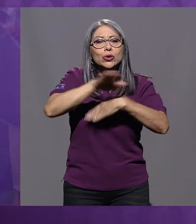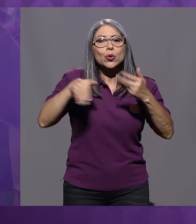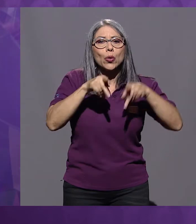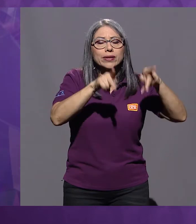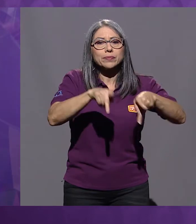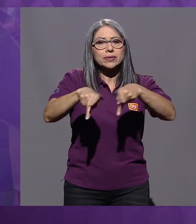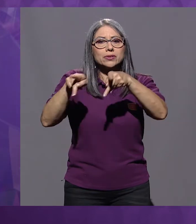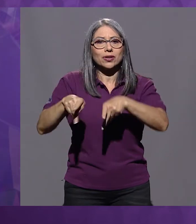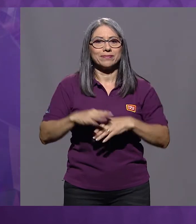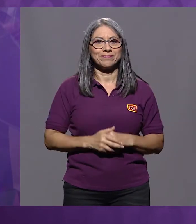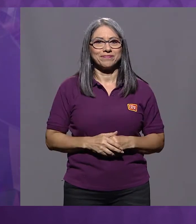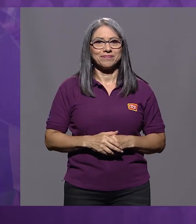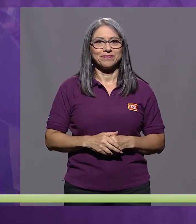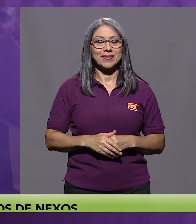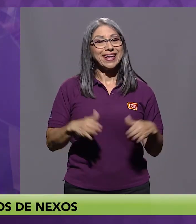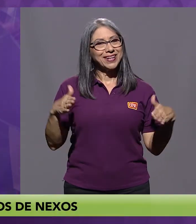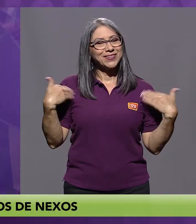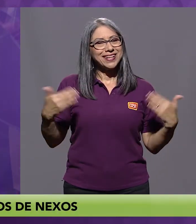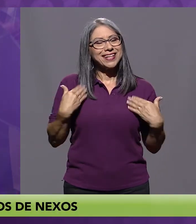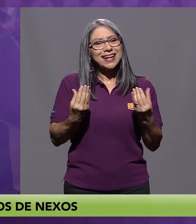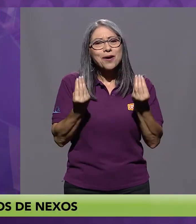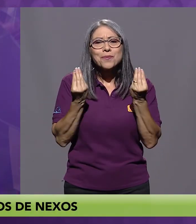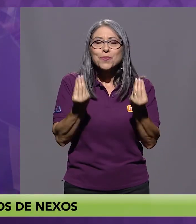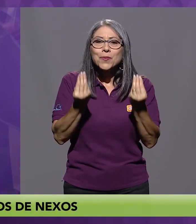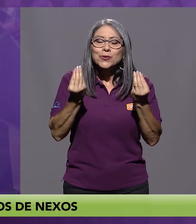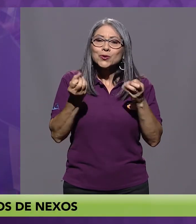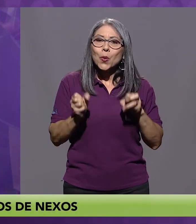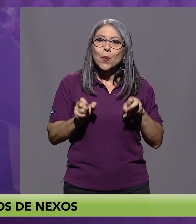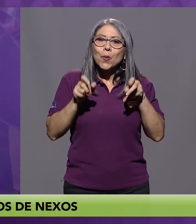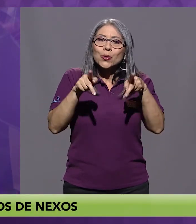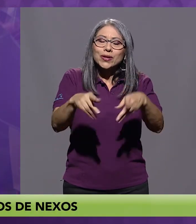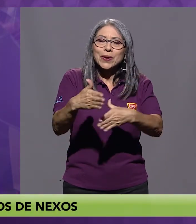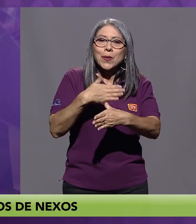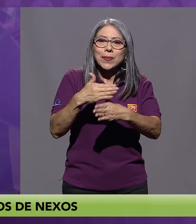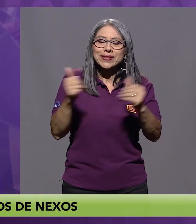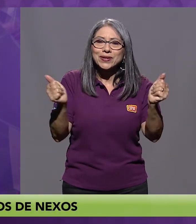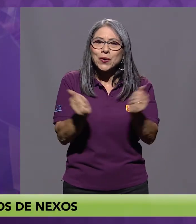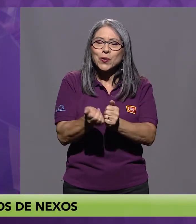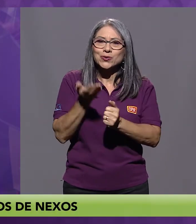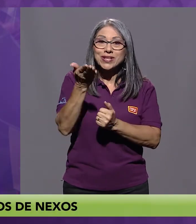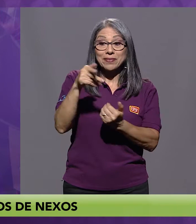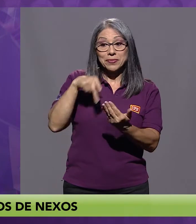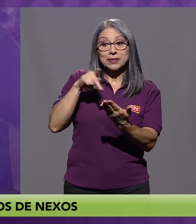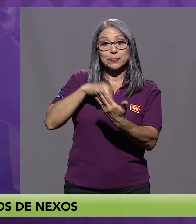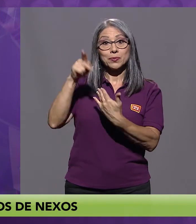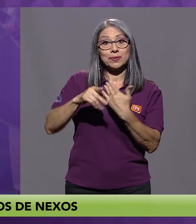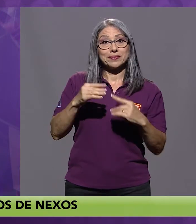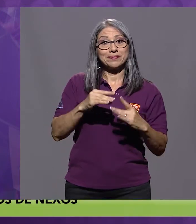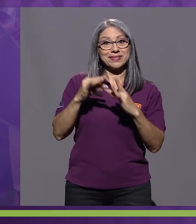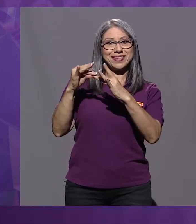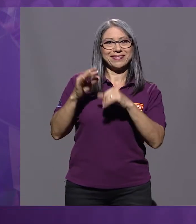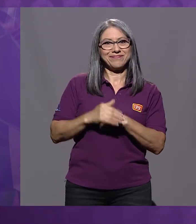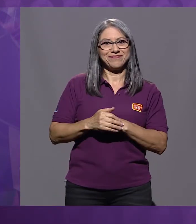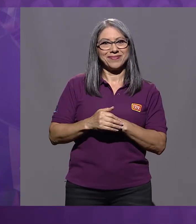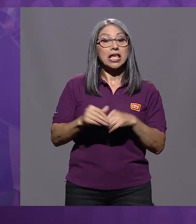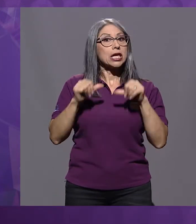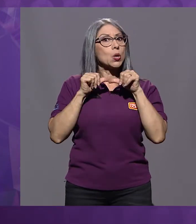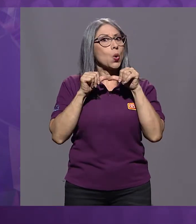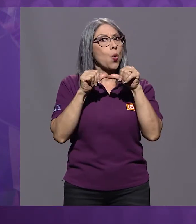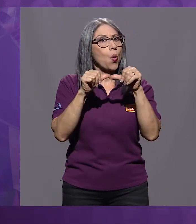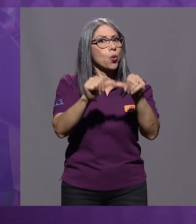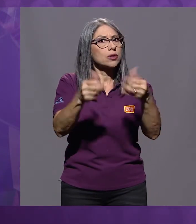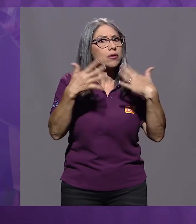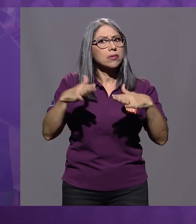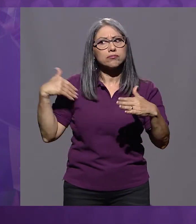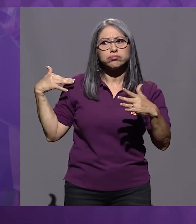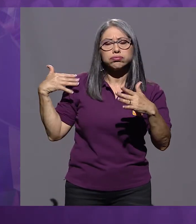todas. Nos alegra mucho tener la oportunidad de compartir con ustedes esta edición especial y de seguir al aire